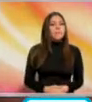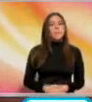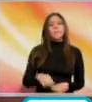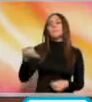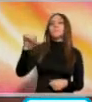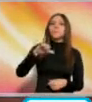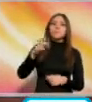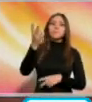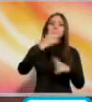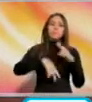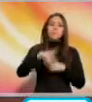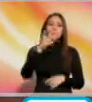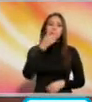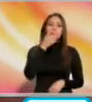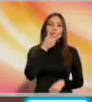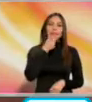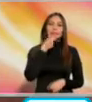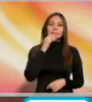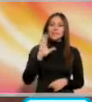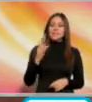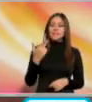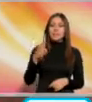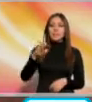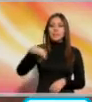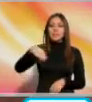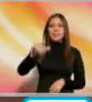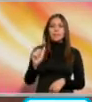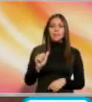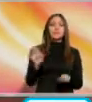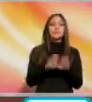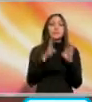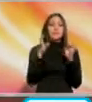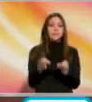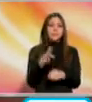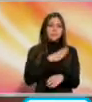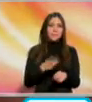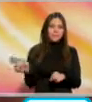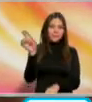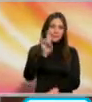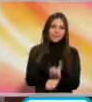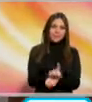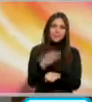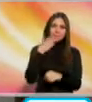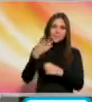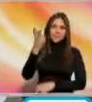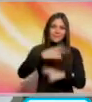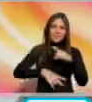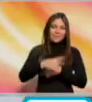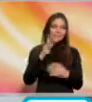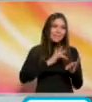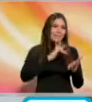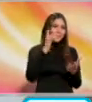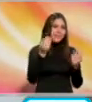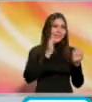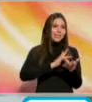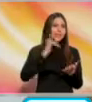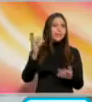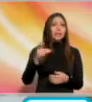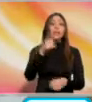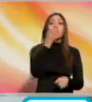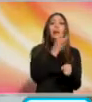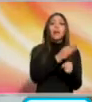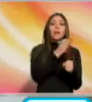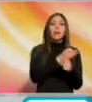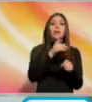Y el día de hoy se encuentra con nosotros Chema. ¿Cómo estás, Chema Quique? Serralde, ¿cómo estás? Claro, Buenos que días, súper bien. Buenos días. bienvenido. Gracias, muchas gracias. Que nos vas a llevar al